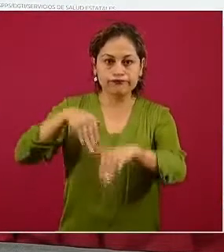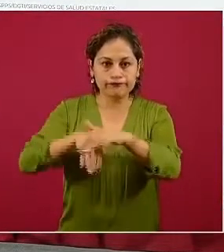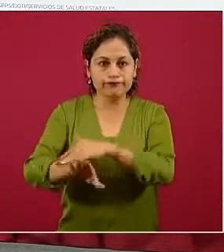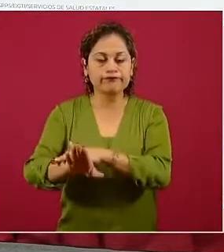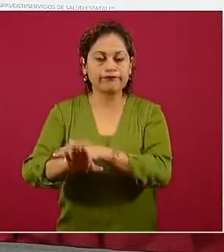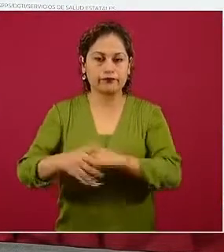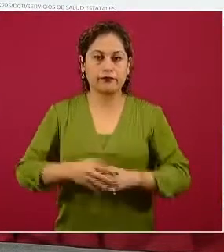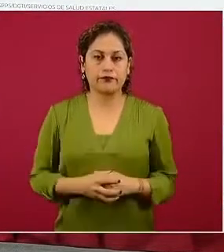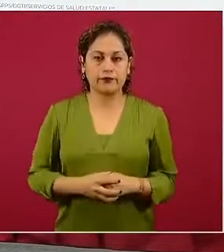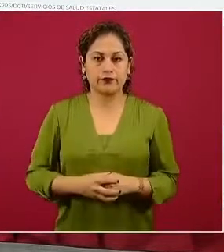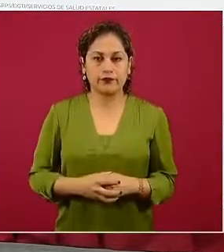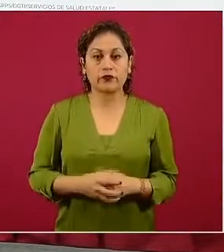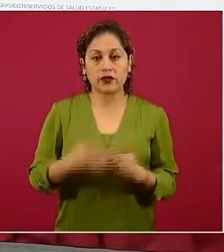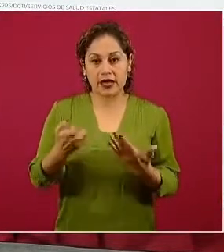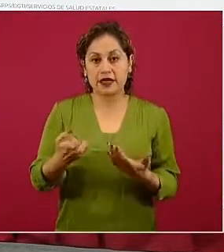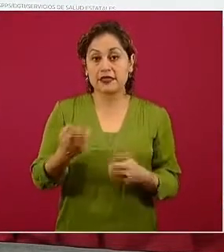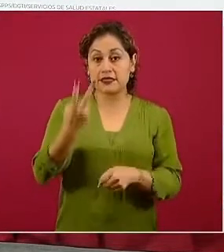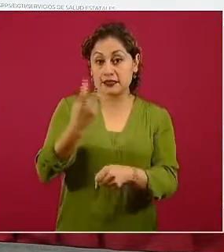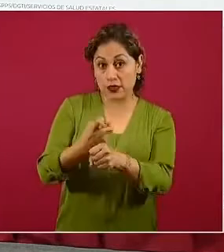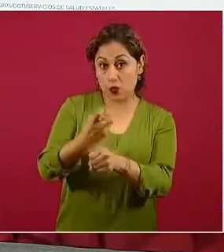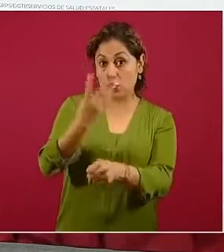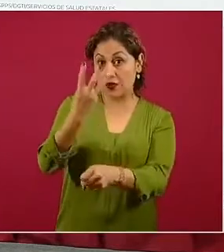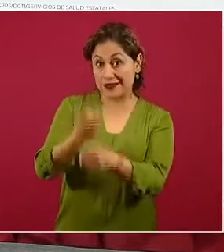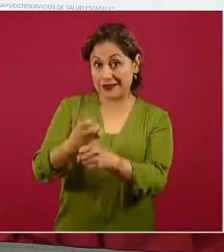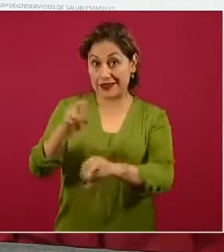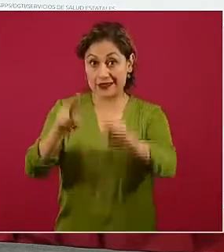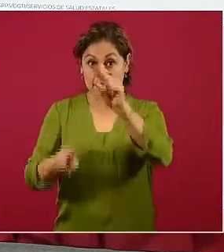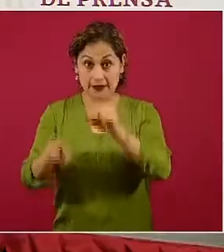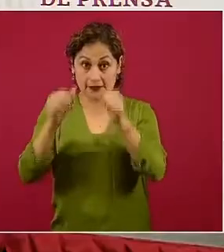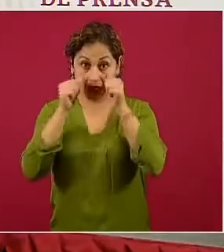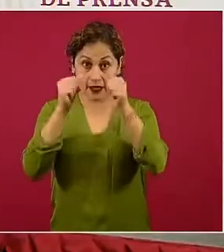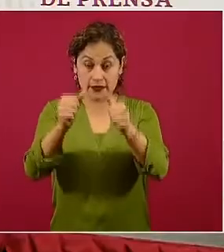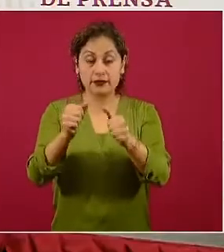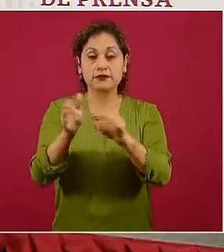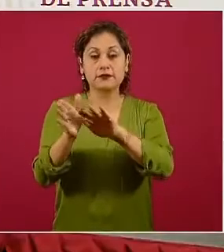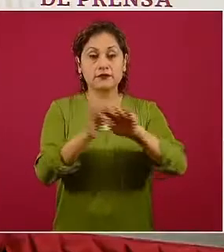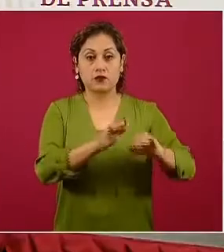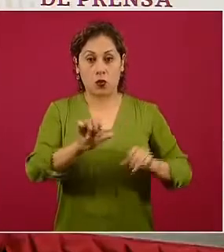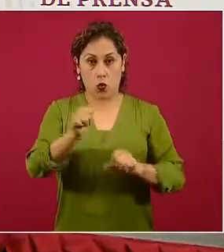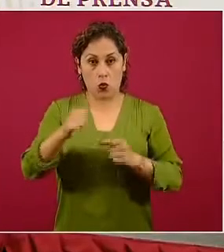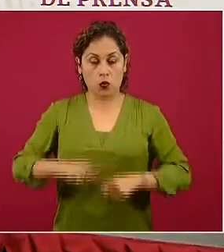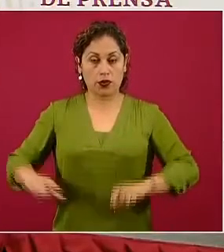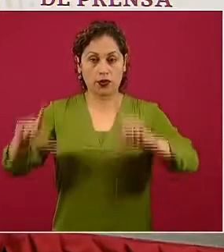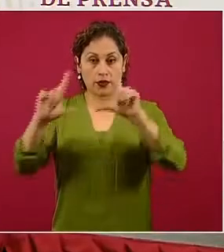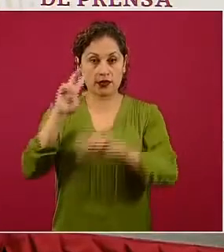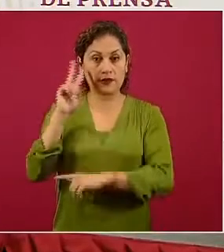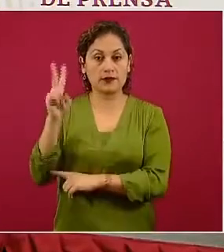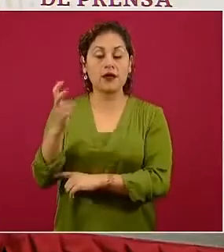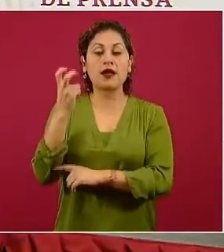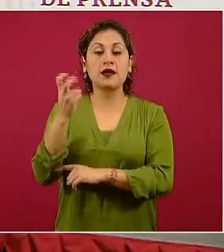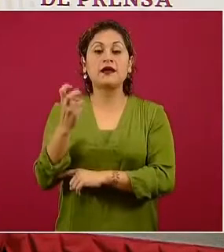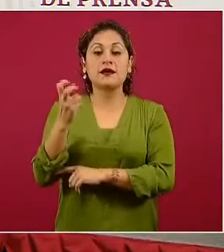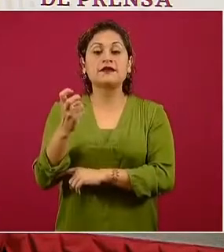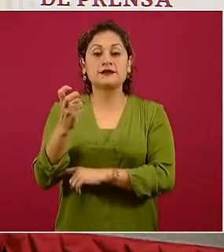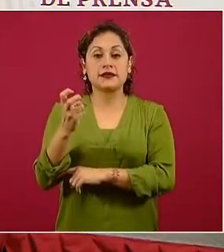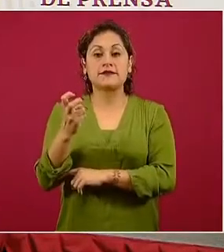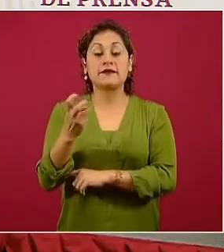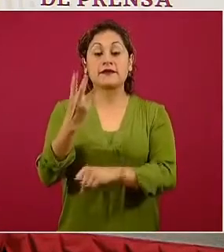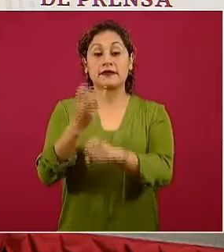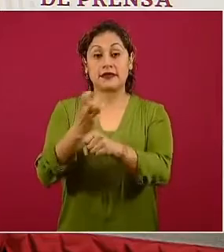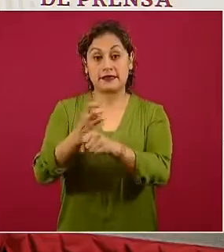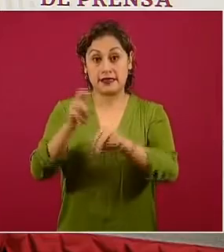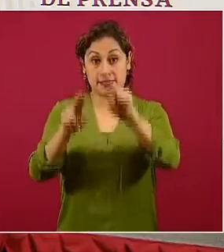en un segundo o tercer nivel de atención. Si vemos la siguiente diapositiva, aquí precisamente nos referimos a ese tercer